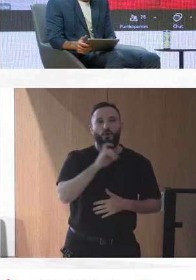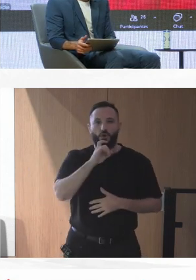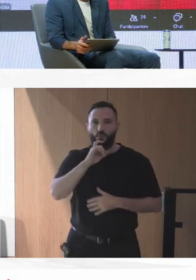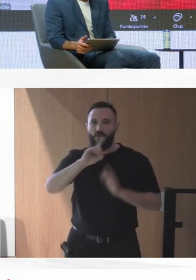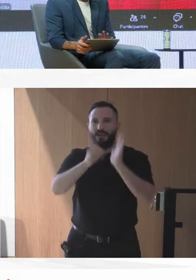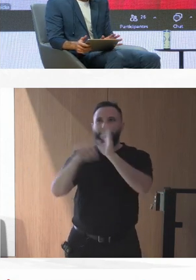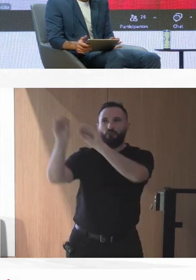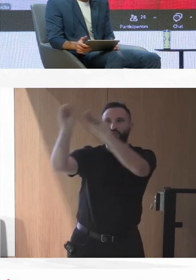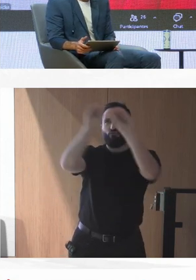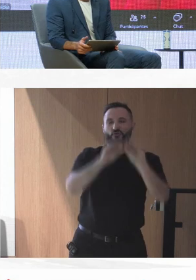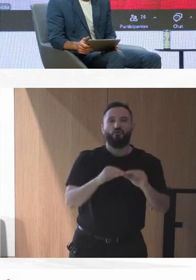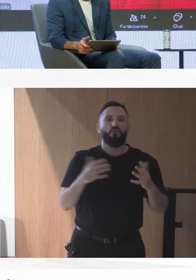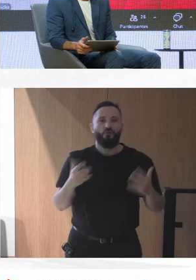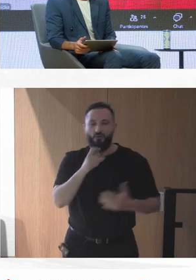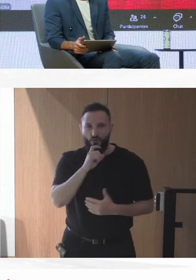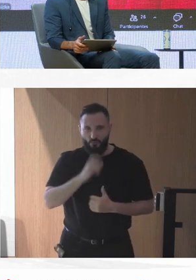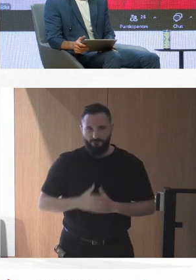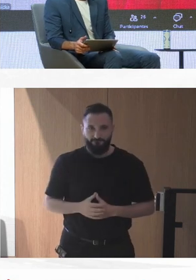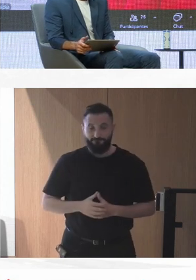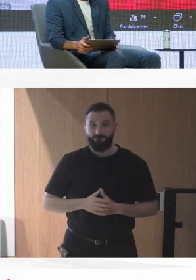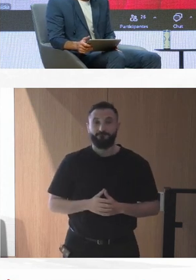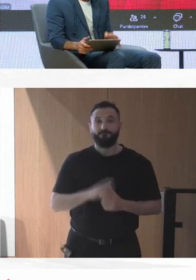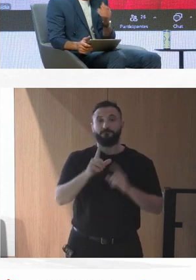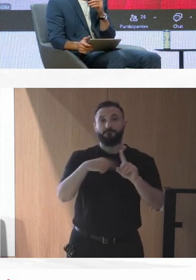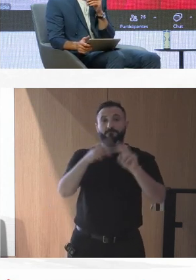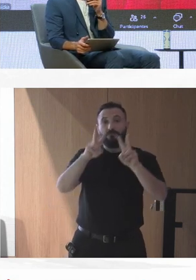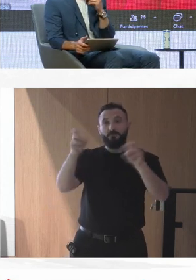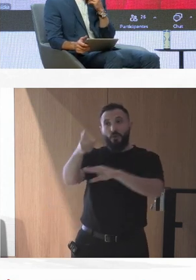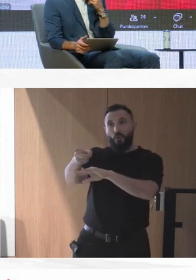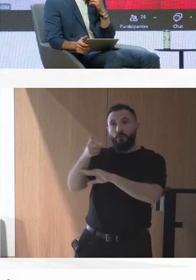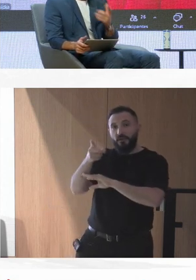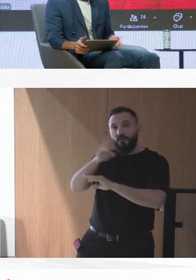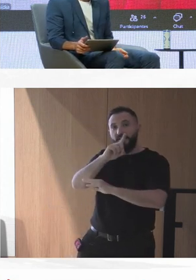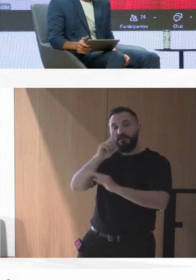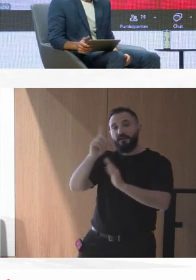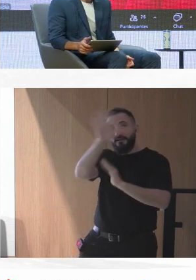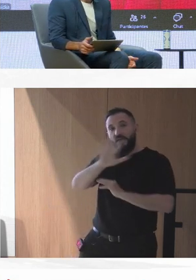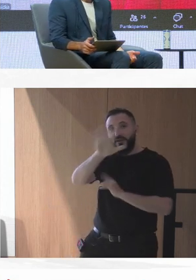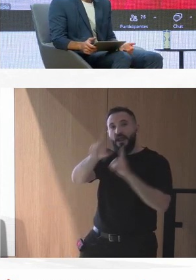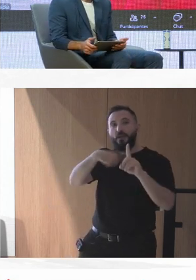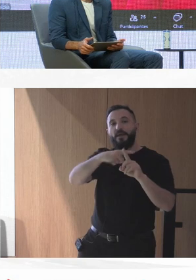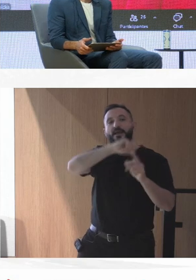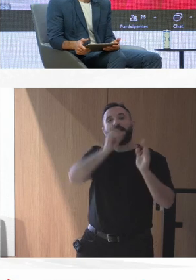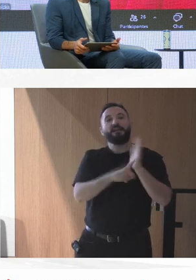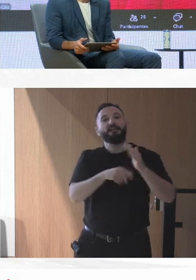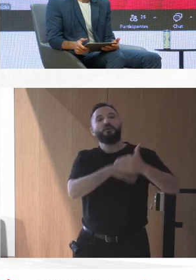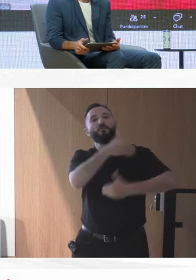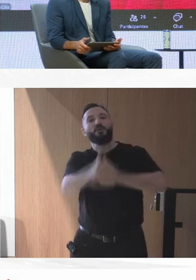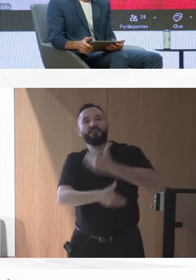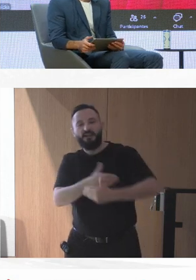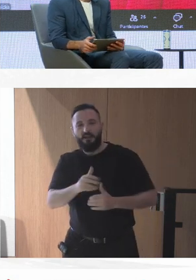legislación nacional en términos de obligaciones nacionales, pero también con respecto a la legislación procesal.